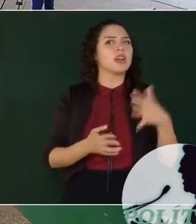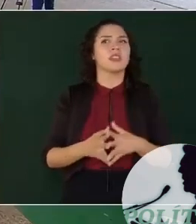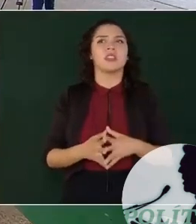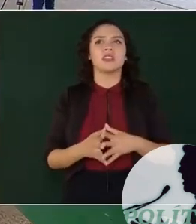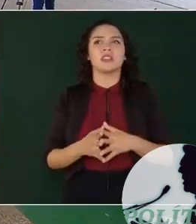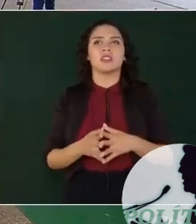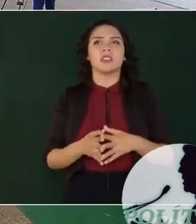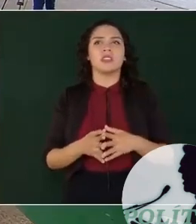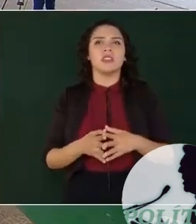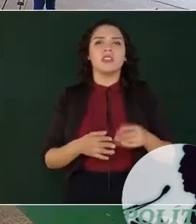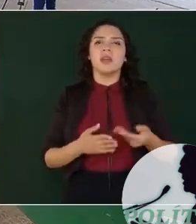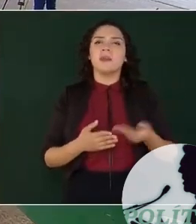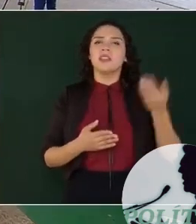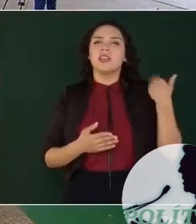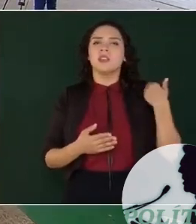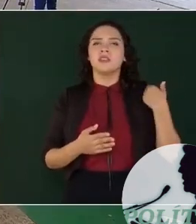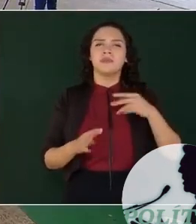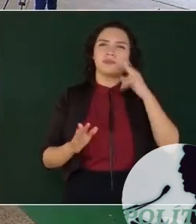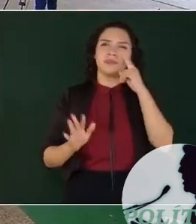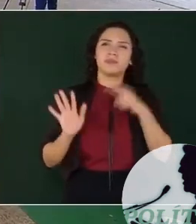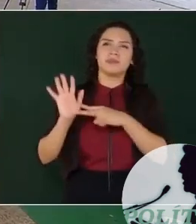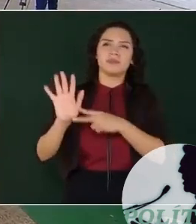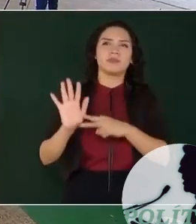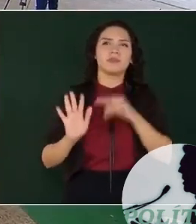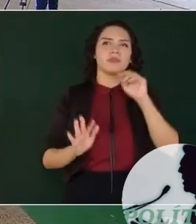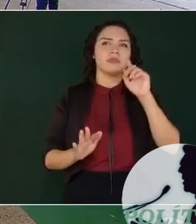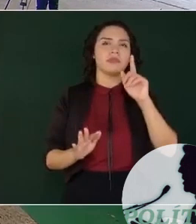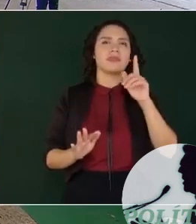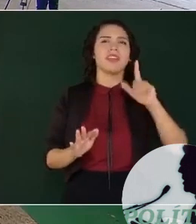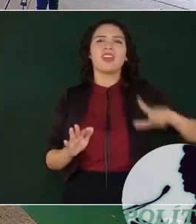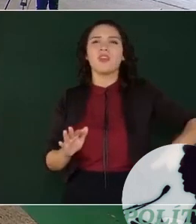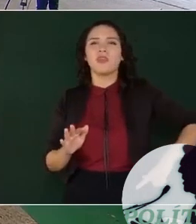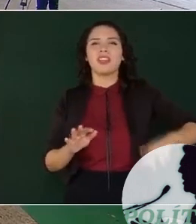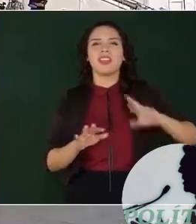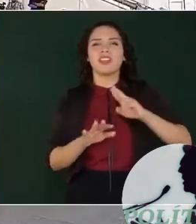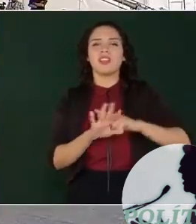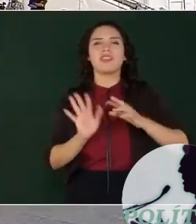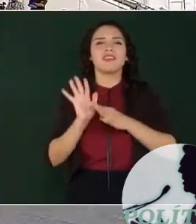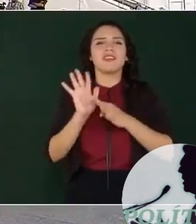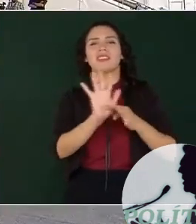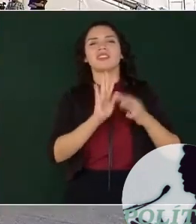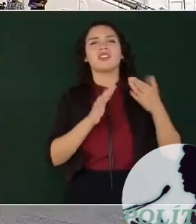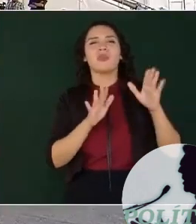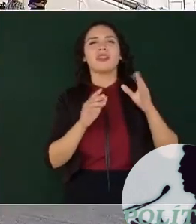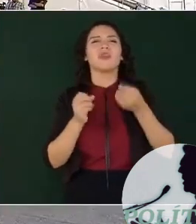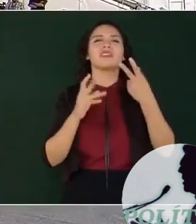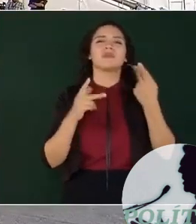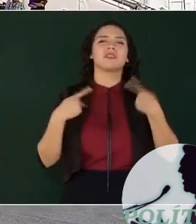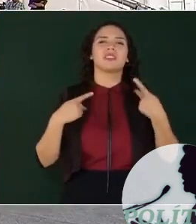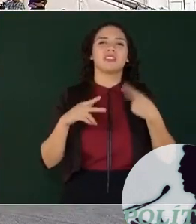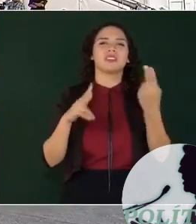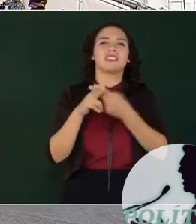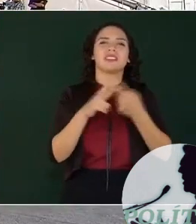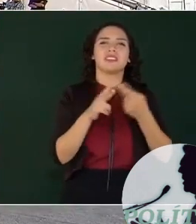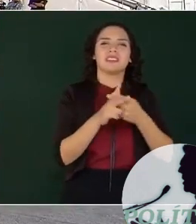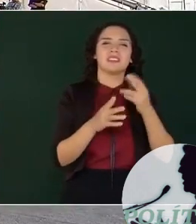una lámina que presentó hoy el gobernador y que tiene que ver con la información nuestra sobre homicidios en